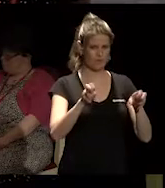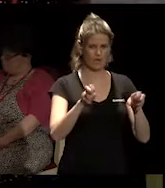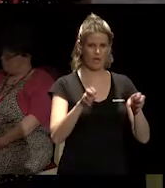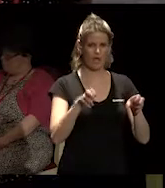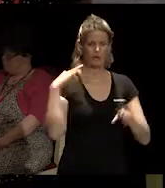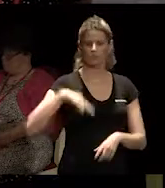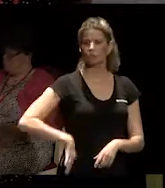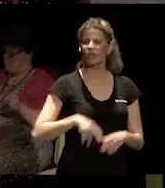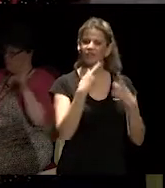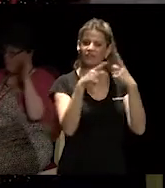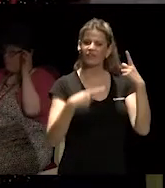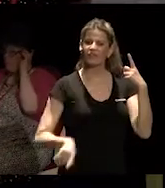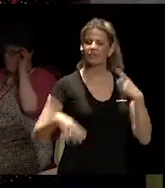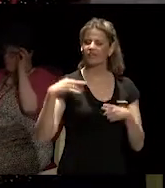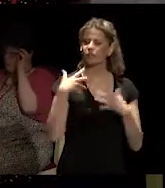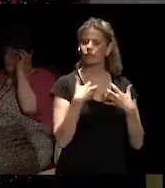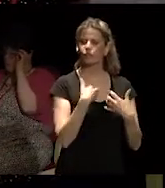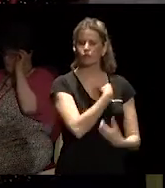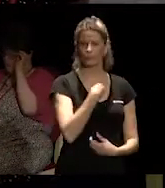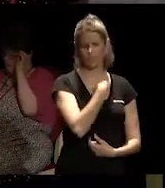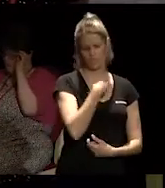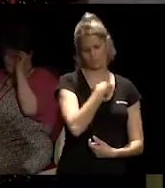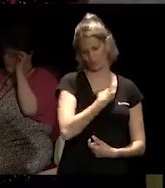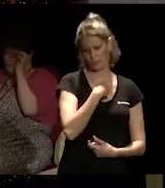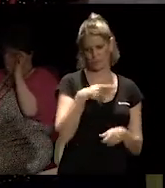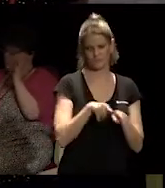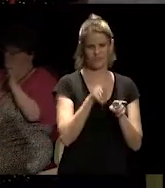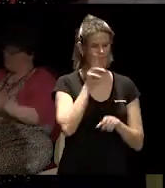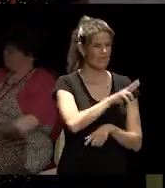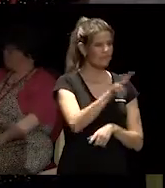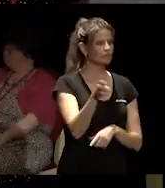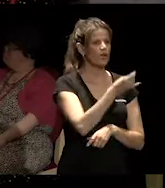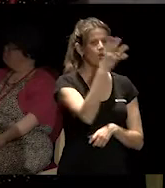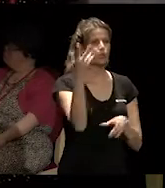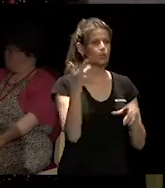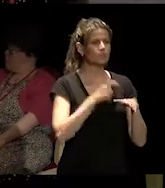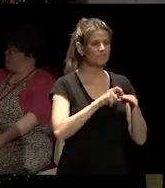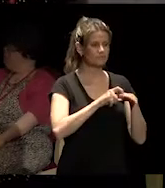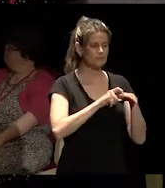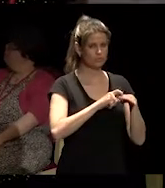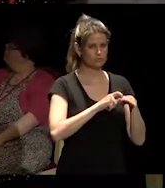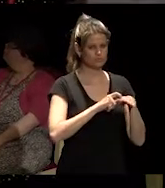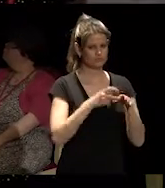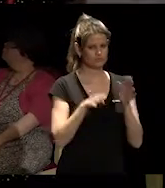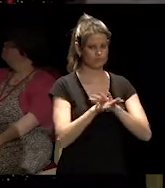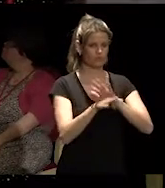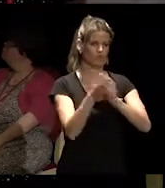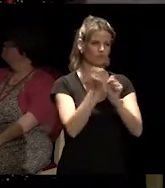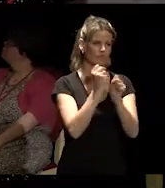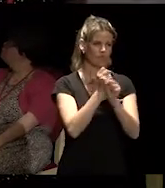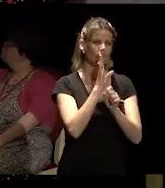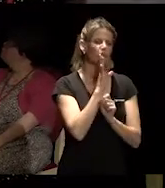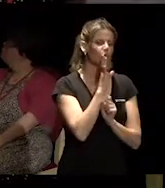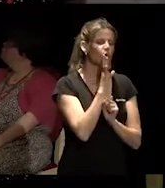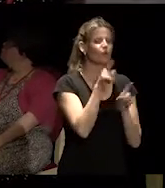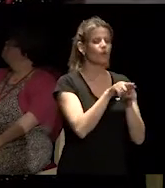las distintas funciones que se desarrollan, y sí veíamos que a lo mejor en algunos aspectos seguíamos trabajando a partir de estereotipos. A partir de ahí se